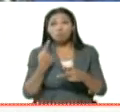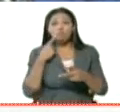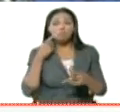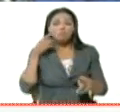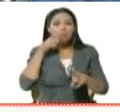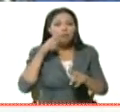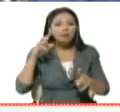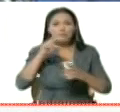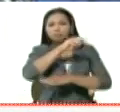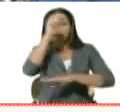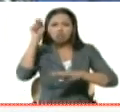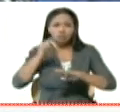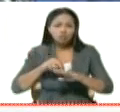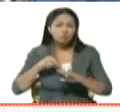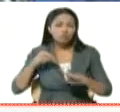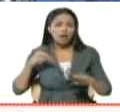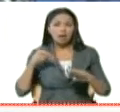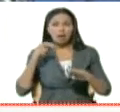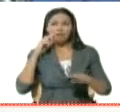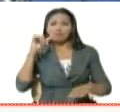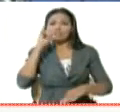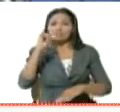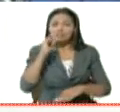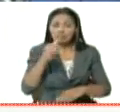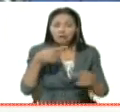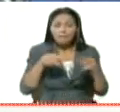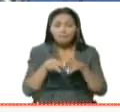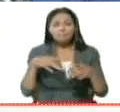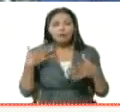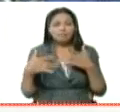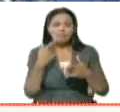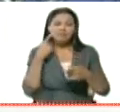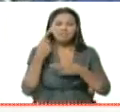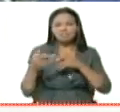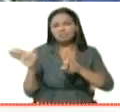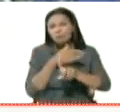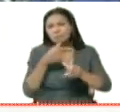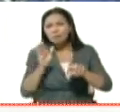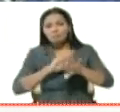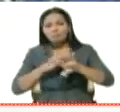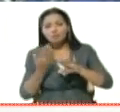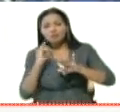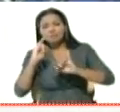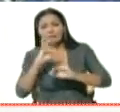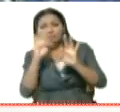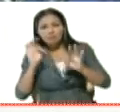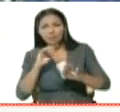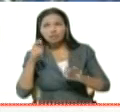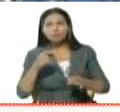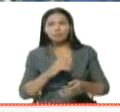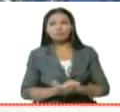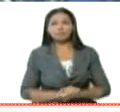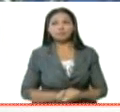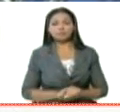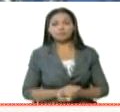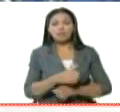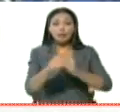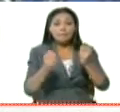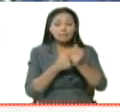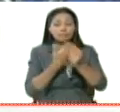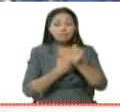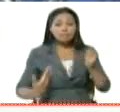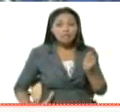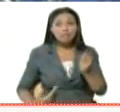batida nacional de condena a estas acciones. Es decir, la Vicepresidencia de